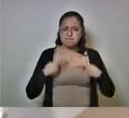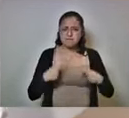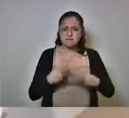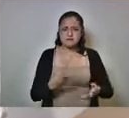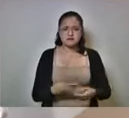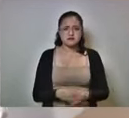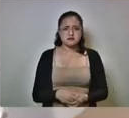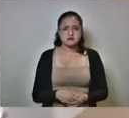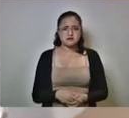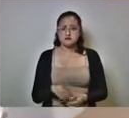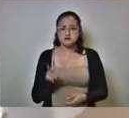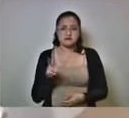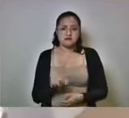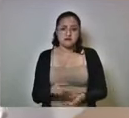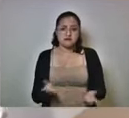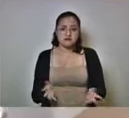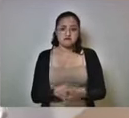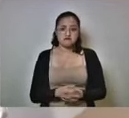Y no